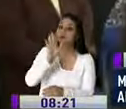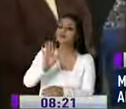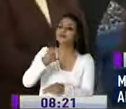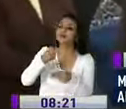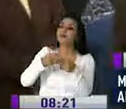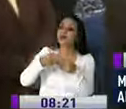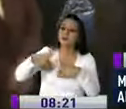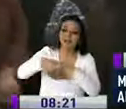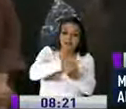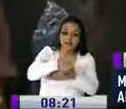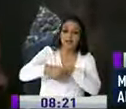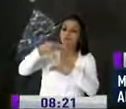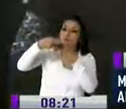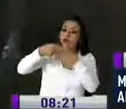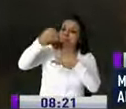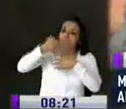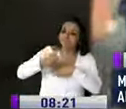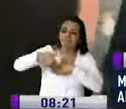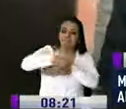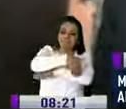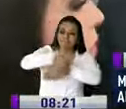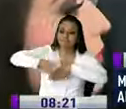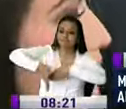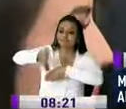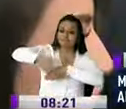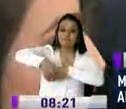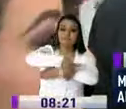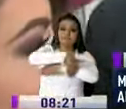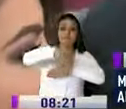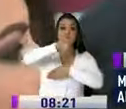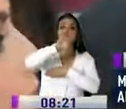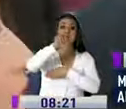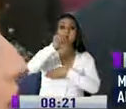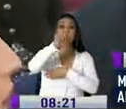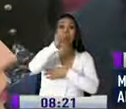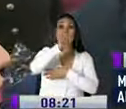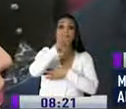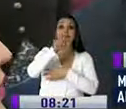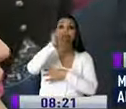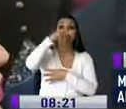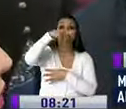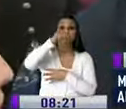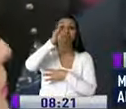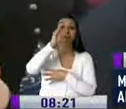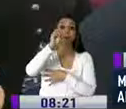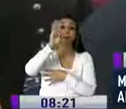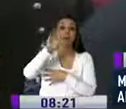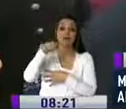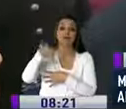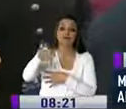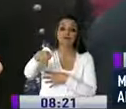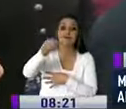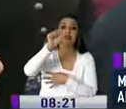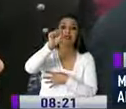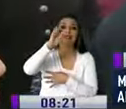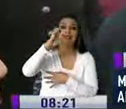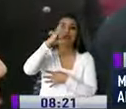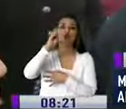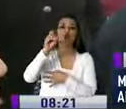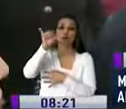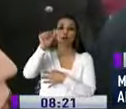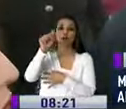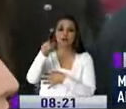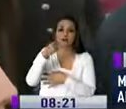nombres exactos de estas avenidas? Estamos en la calle Balsapamba y Secoya. El problema aquí es que tiempo